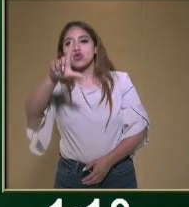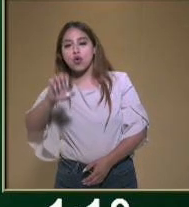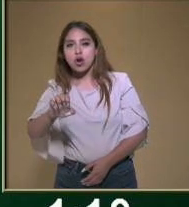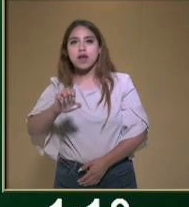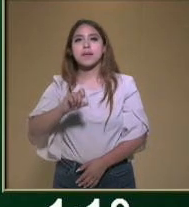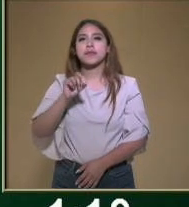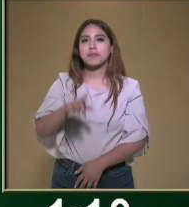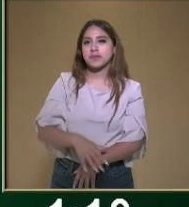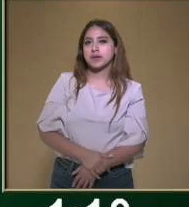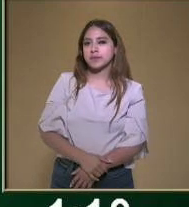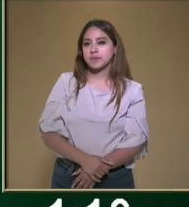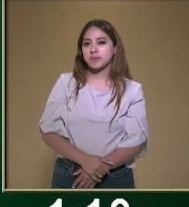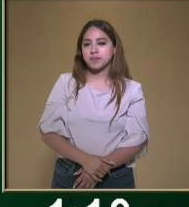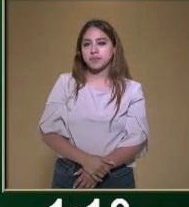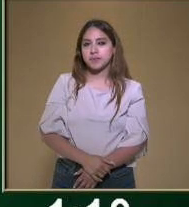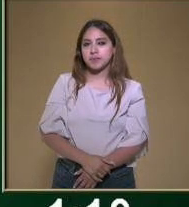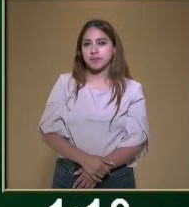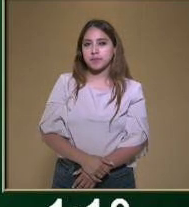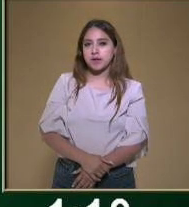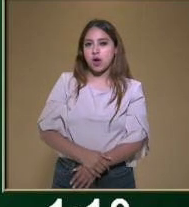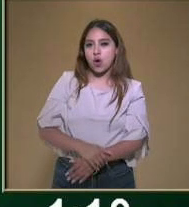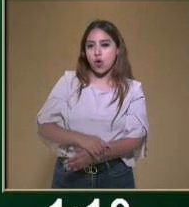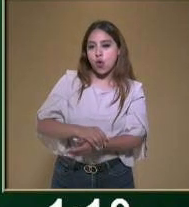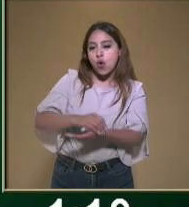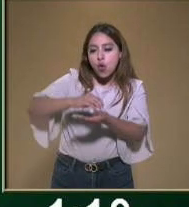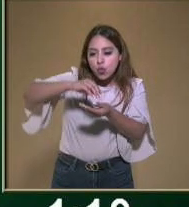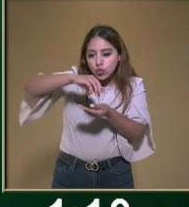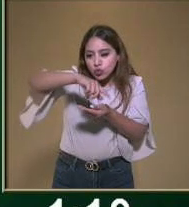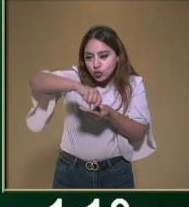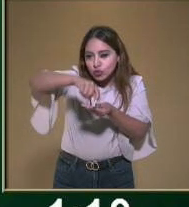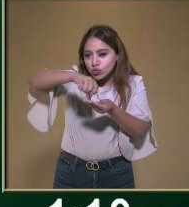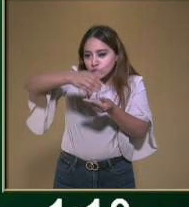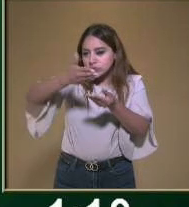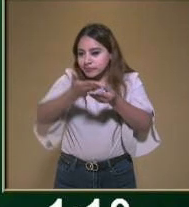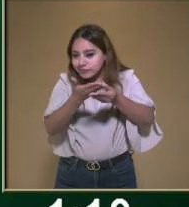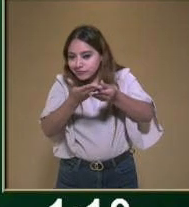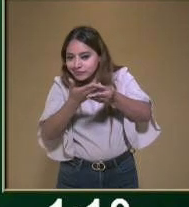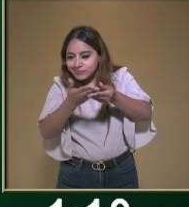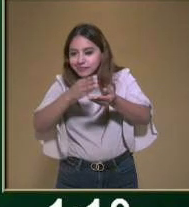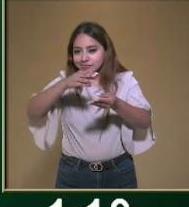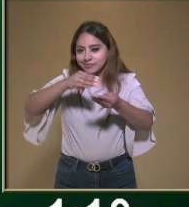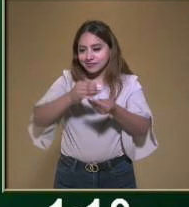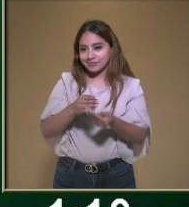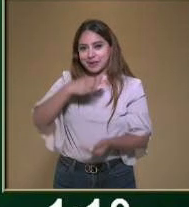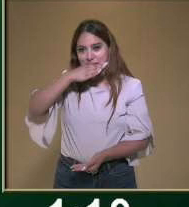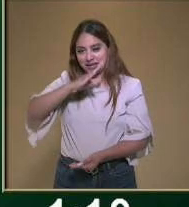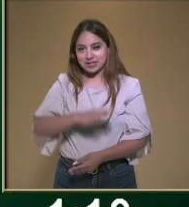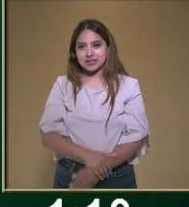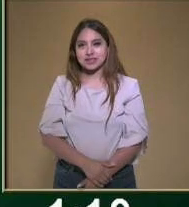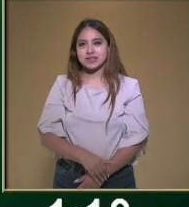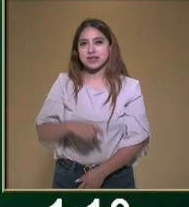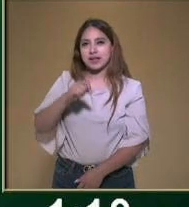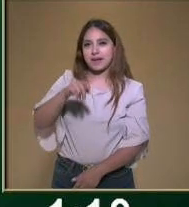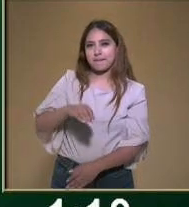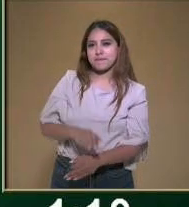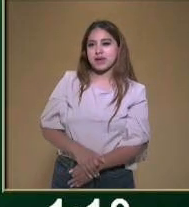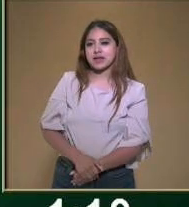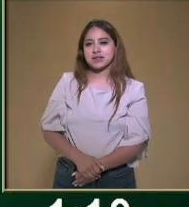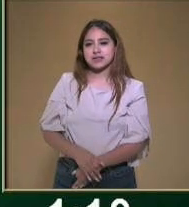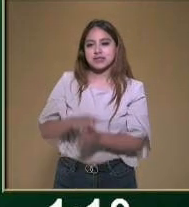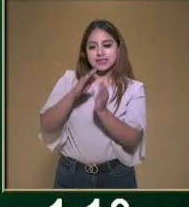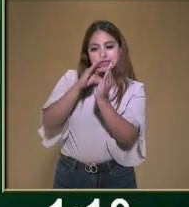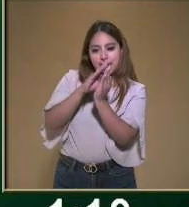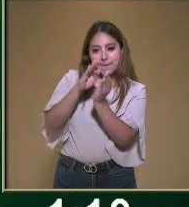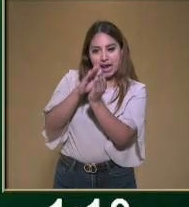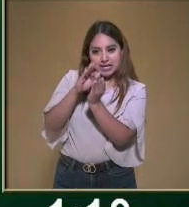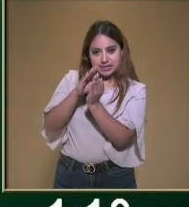Tecoco, son las gorditas, tecoco. Y terminamos con tamali. Tamali es el